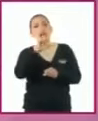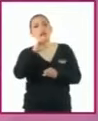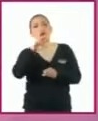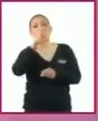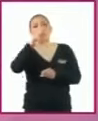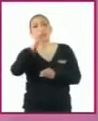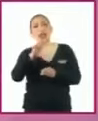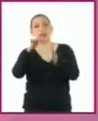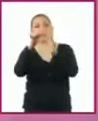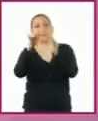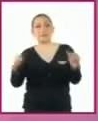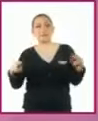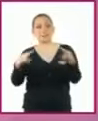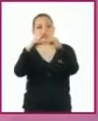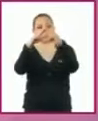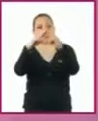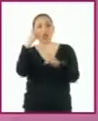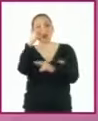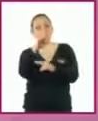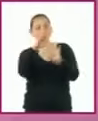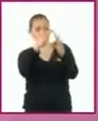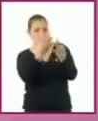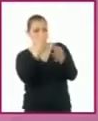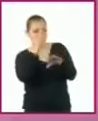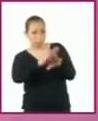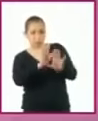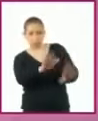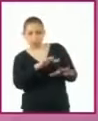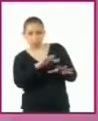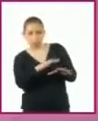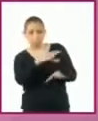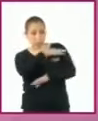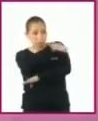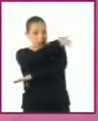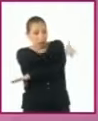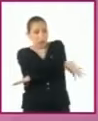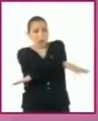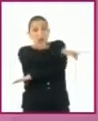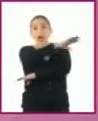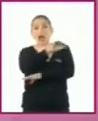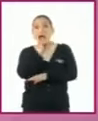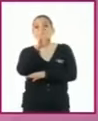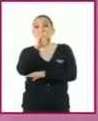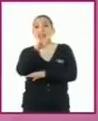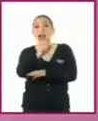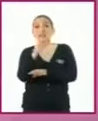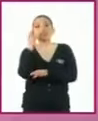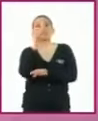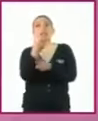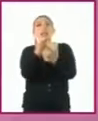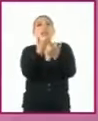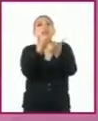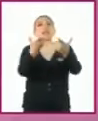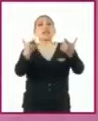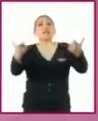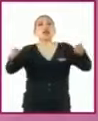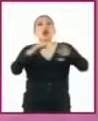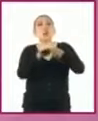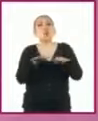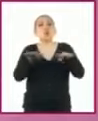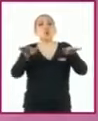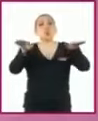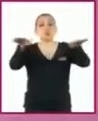París, Francia. Sus rasgos más característicos son sus alas, ya que hacen referencia a la libertad como si se emprendiera un